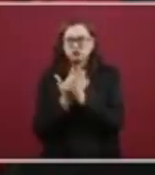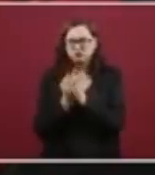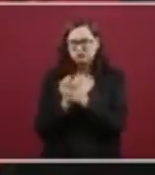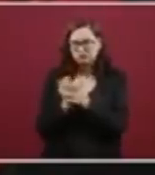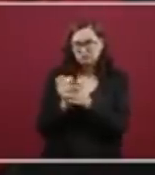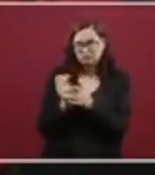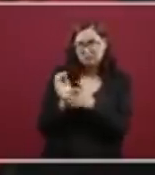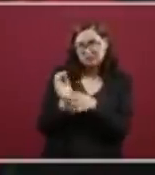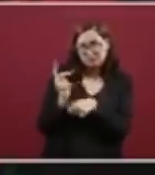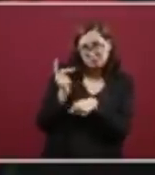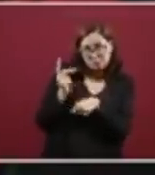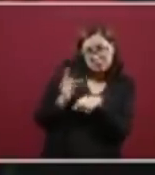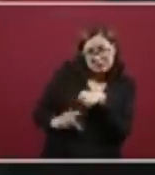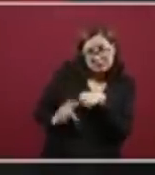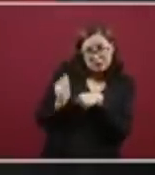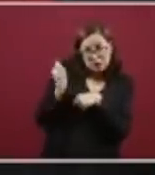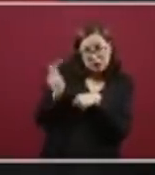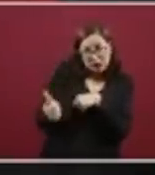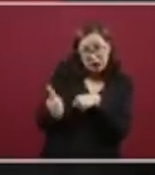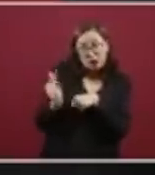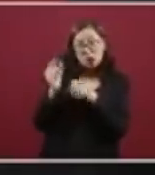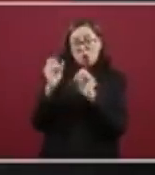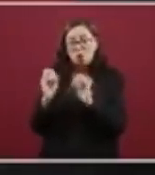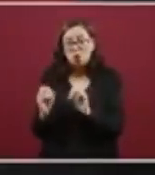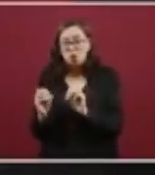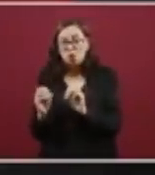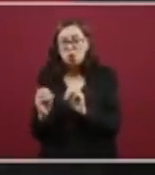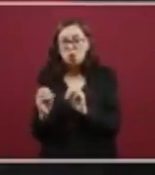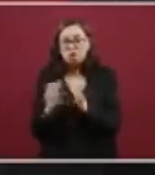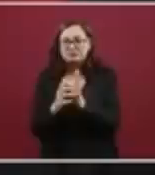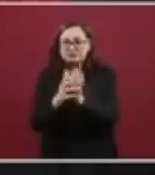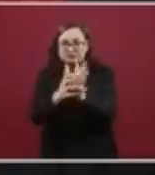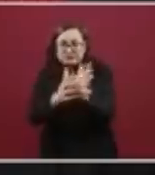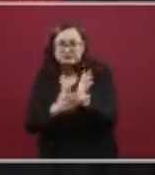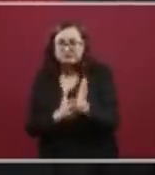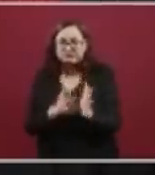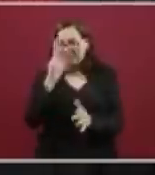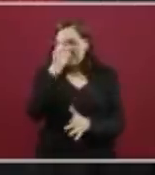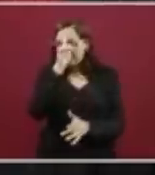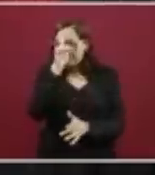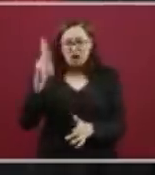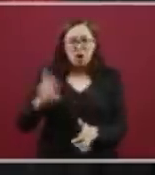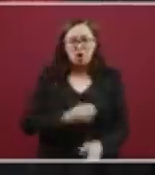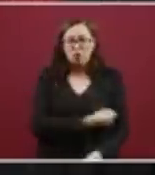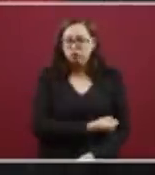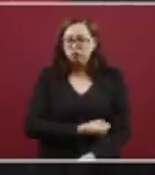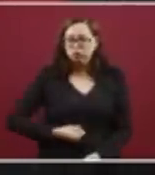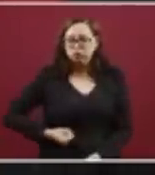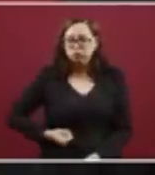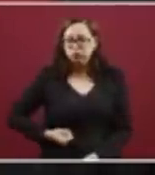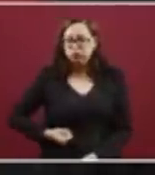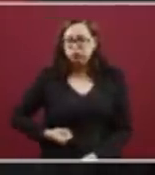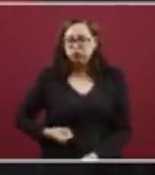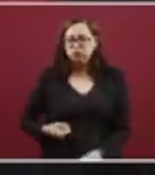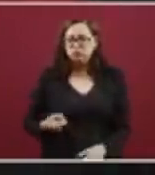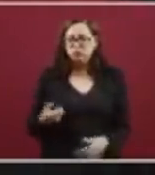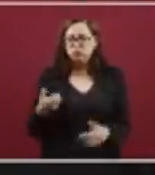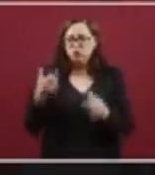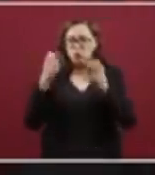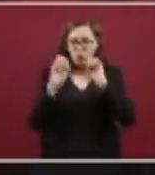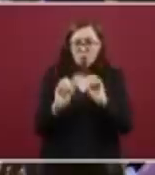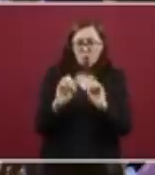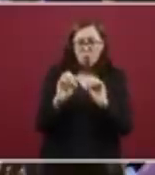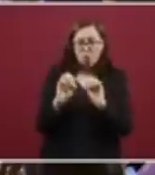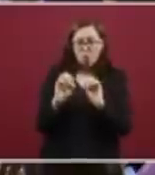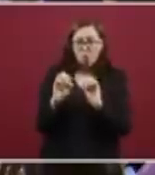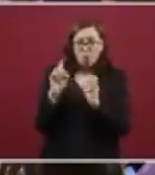los ajustes o de un incremento en las medidas de austeridad que está aplicando el gobierno. ¿Es eso o hay un